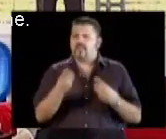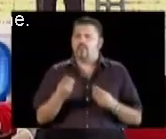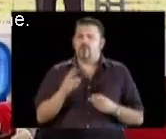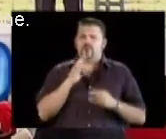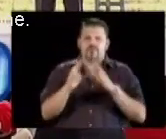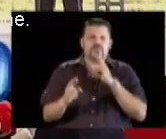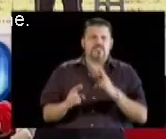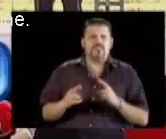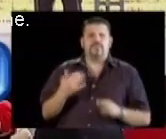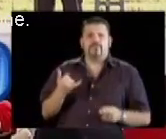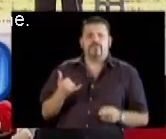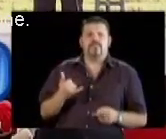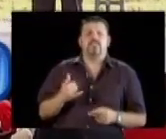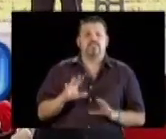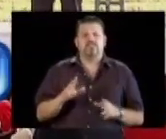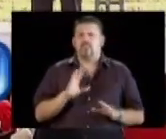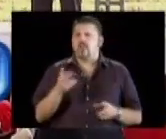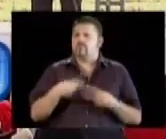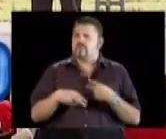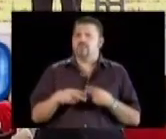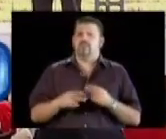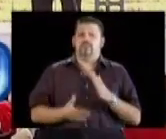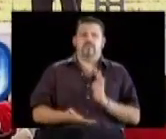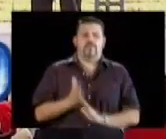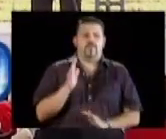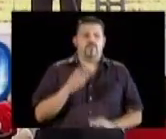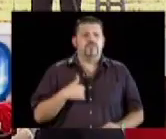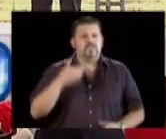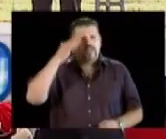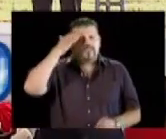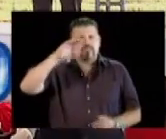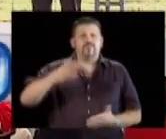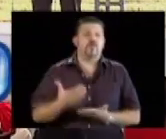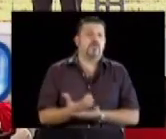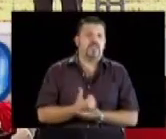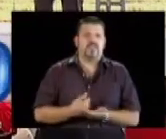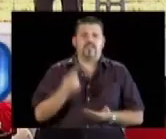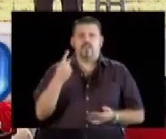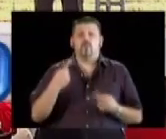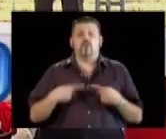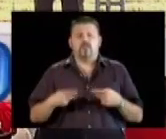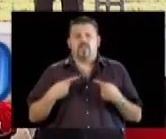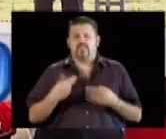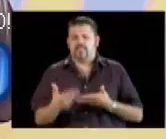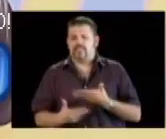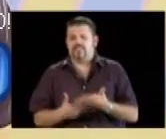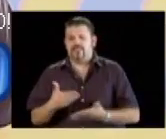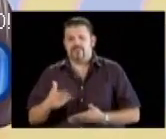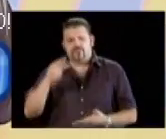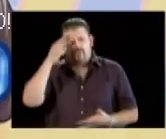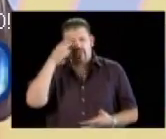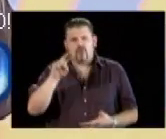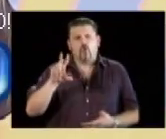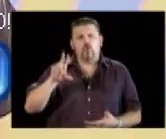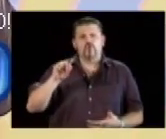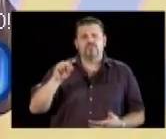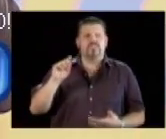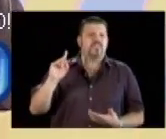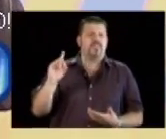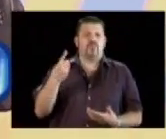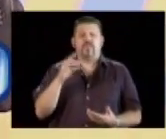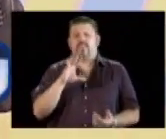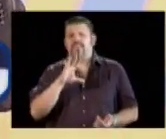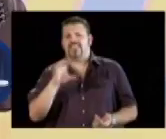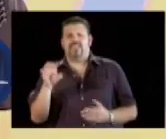dice, bye, yo me voy. Ya saben lo que gana un agente del servicio en México, $80, $800 al